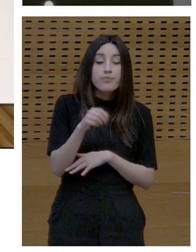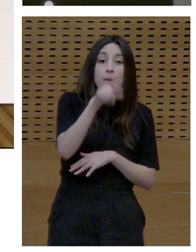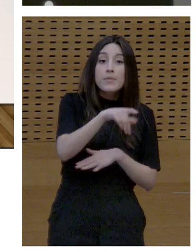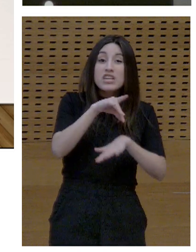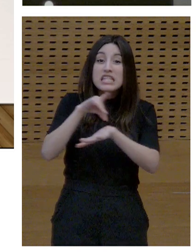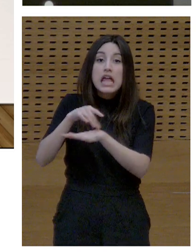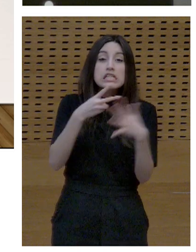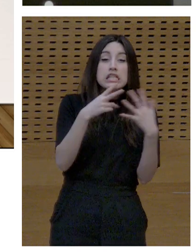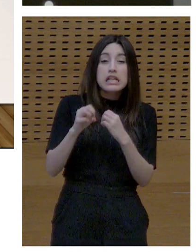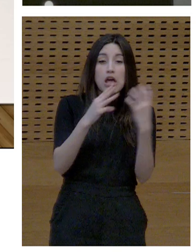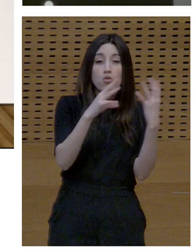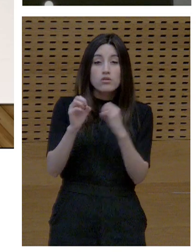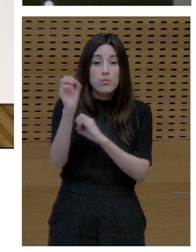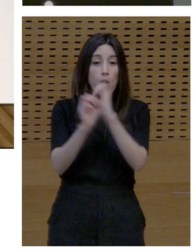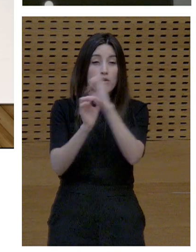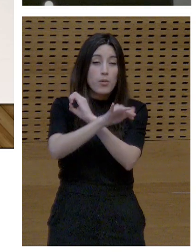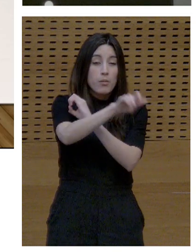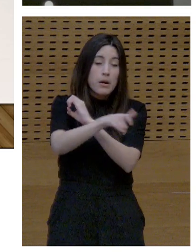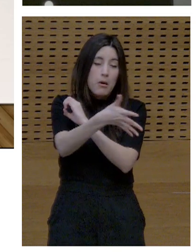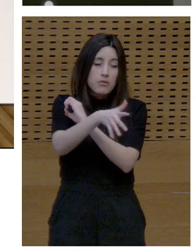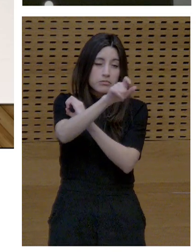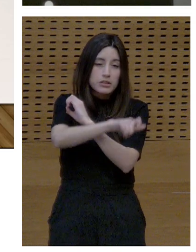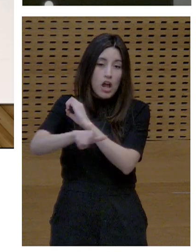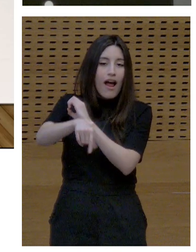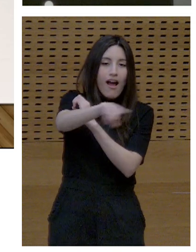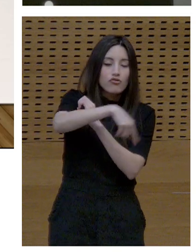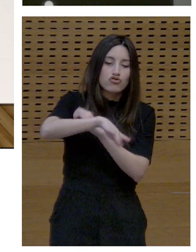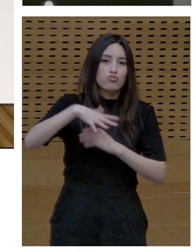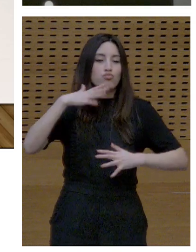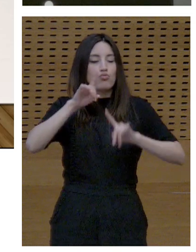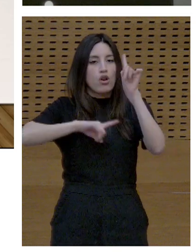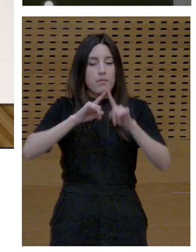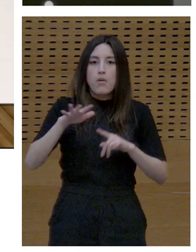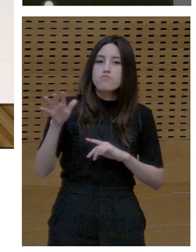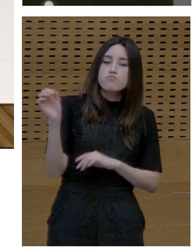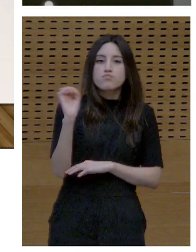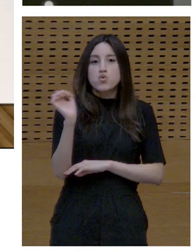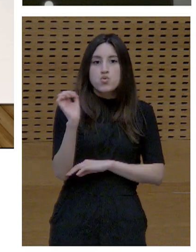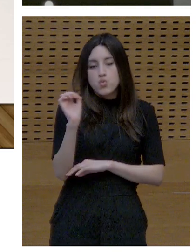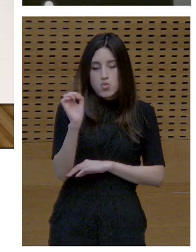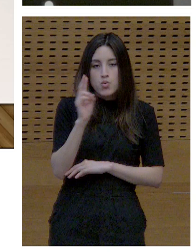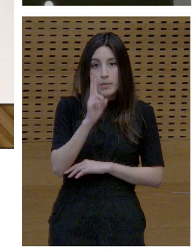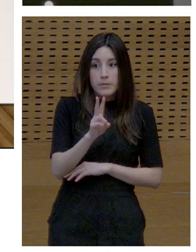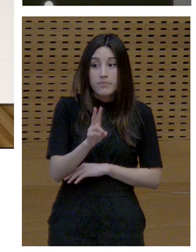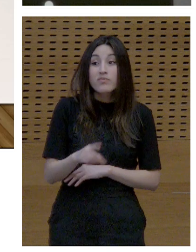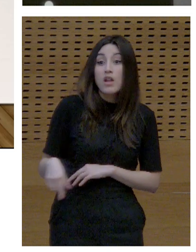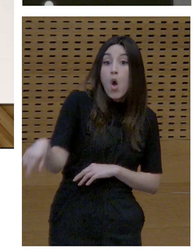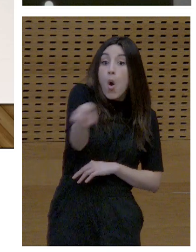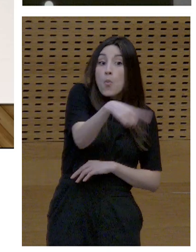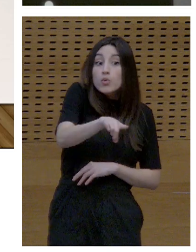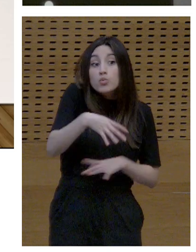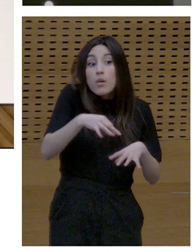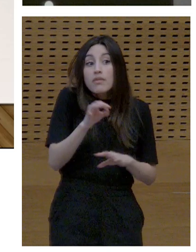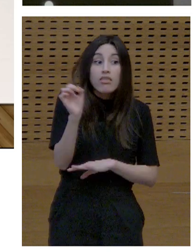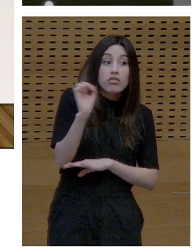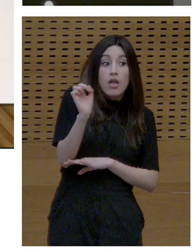de los síntomas motores. Y a veces no se ve el temblor, esto también lo contáis mucho, que no se ve el temblor,